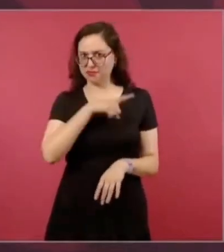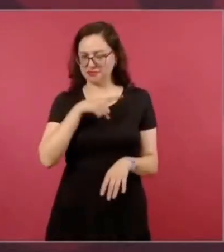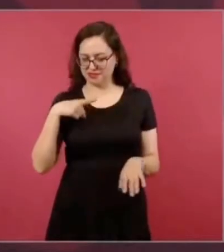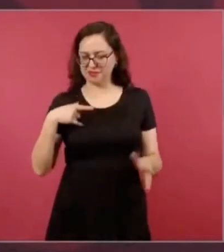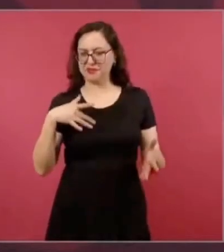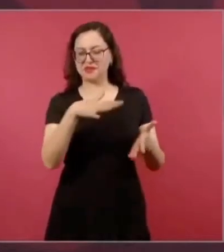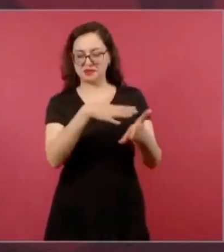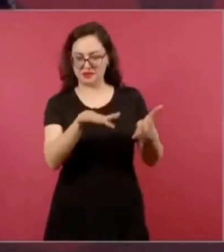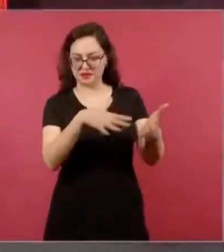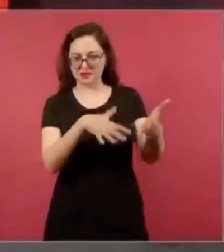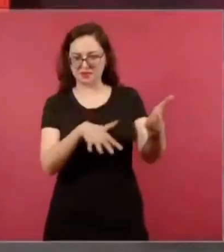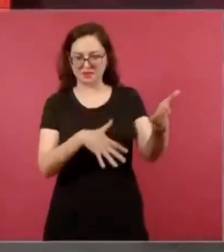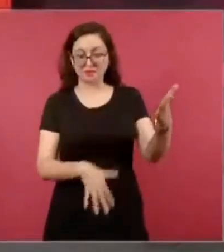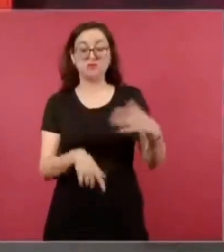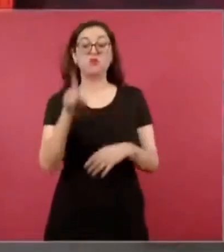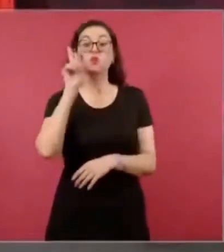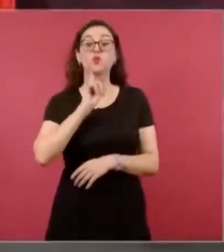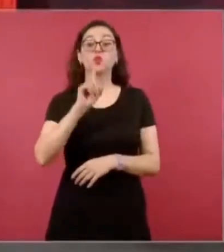que es